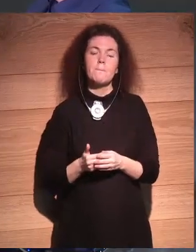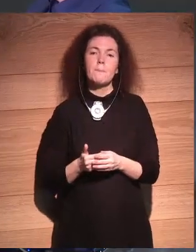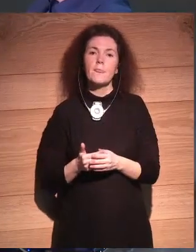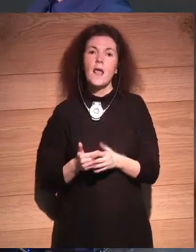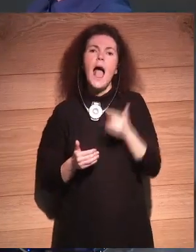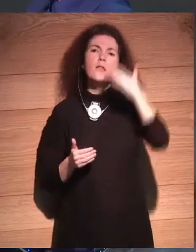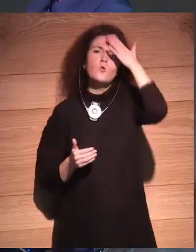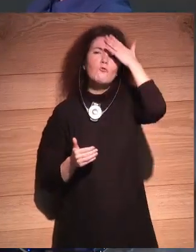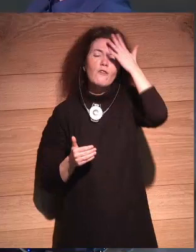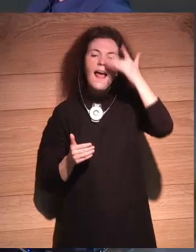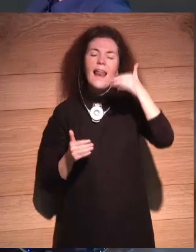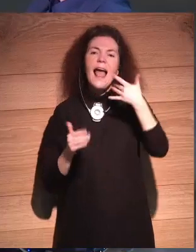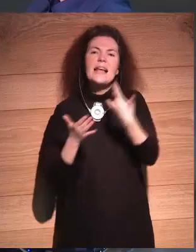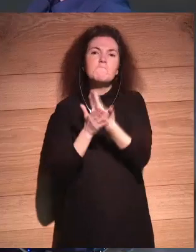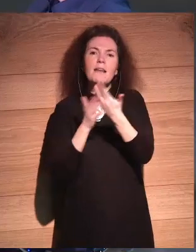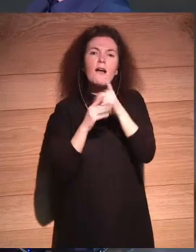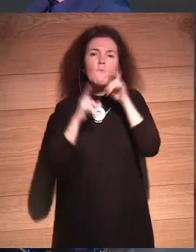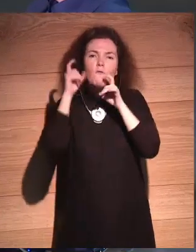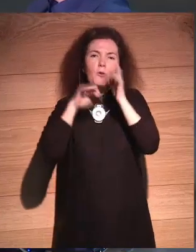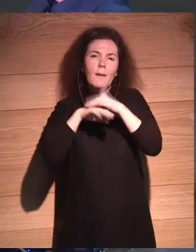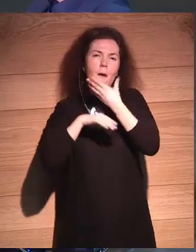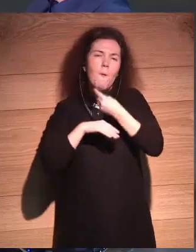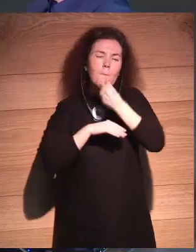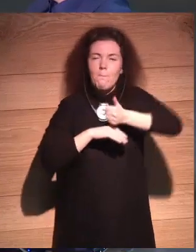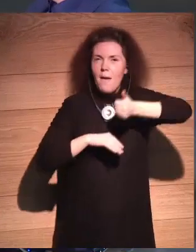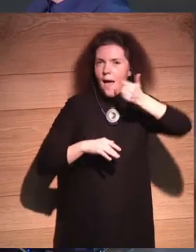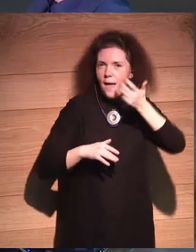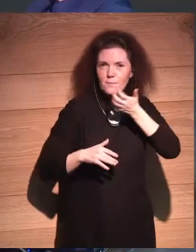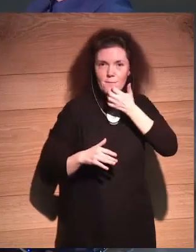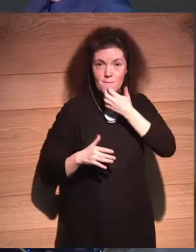Hay tutoriales sobre cómo hacerse fotos para que salgan mejor, así que creo que,